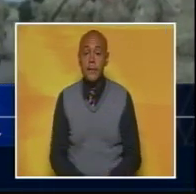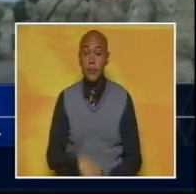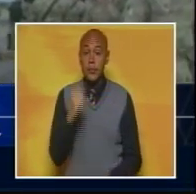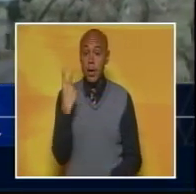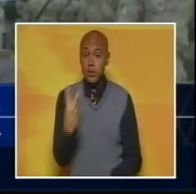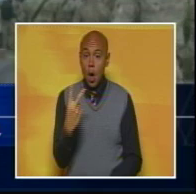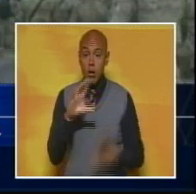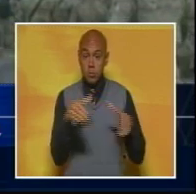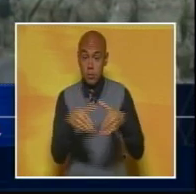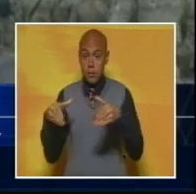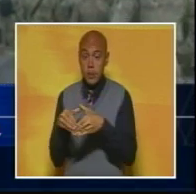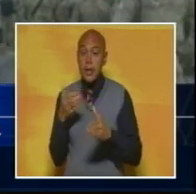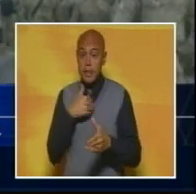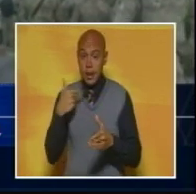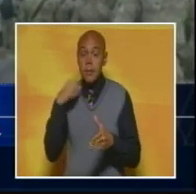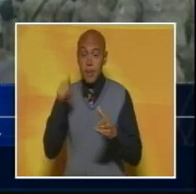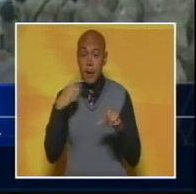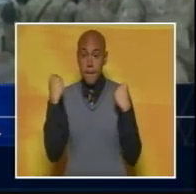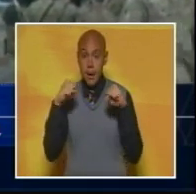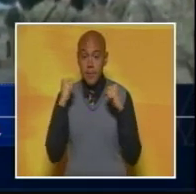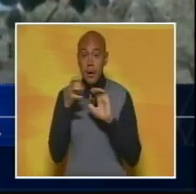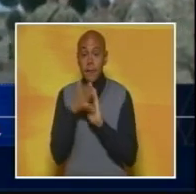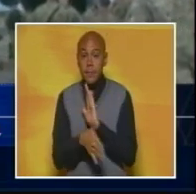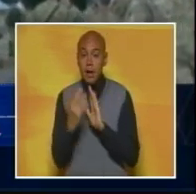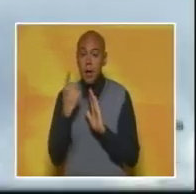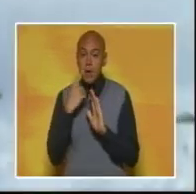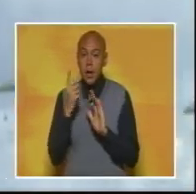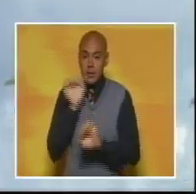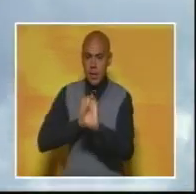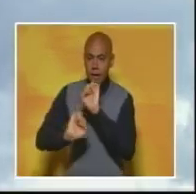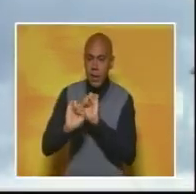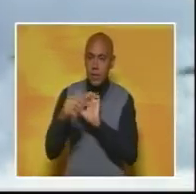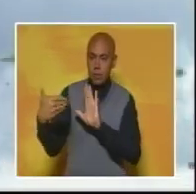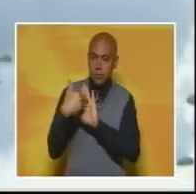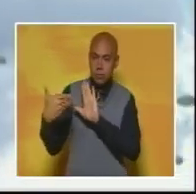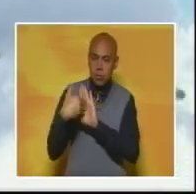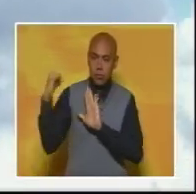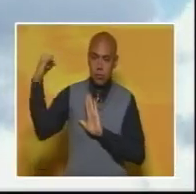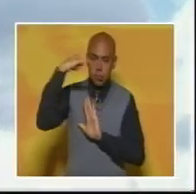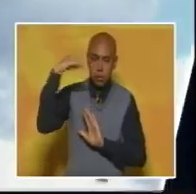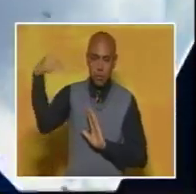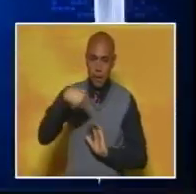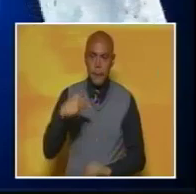fuerzas también ejecutarán un ejercicio defensivo contra un posible ataque aéreo.